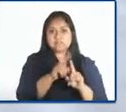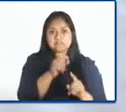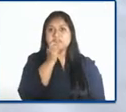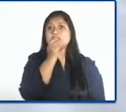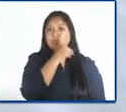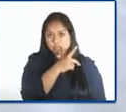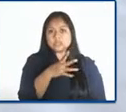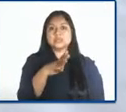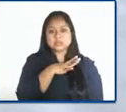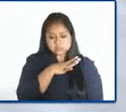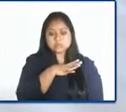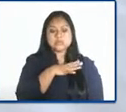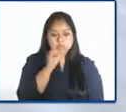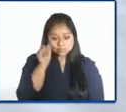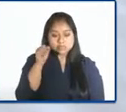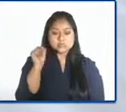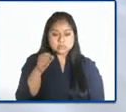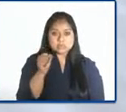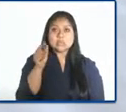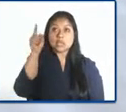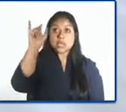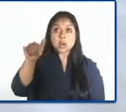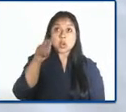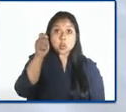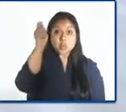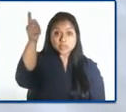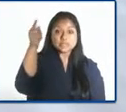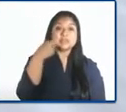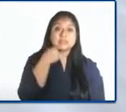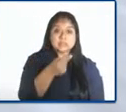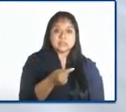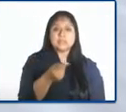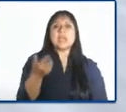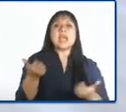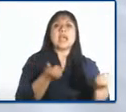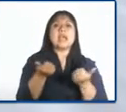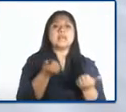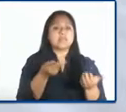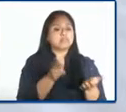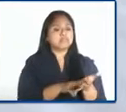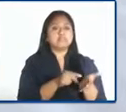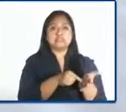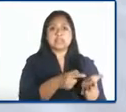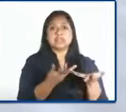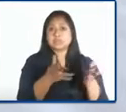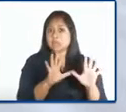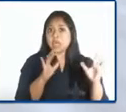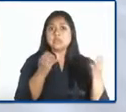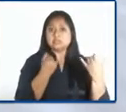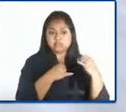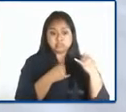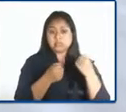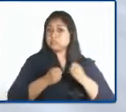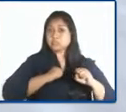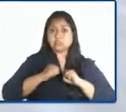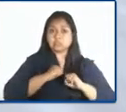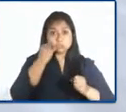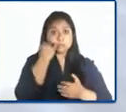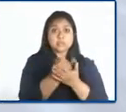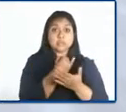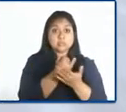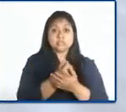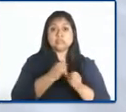estas denuncias por parte del señor juez, administrativamente PGN ya está realizando estas investigaciones, como le